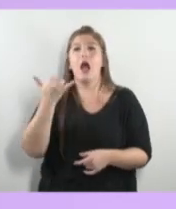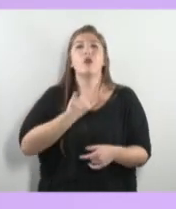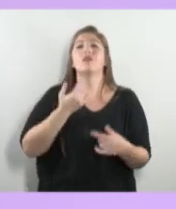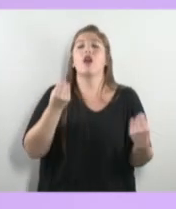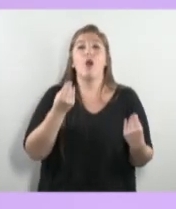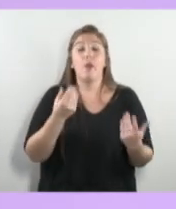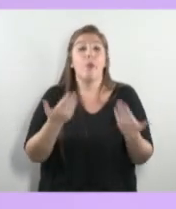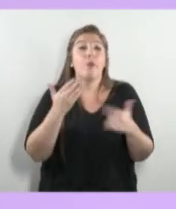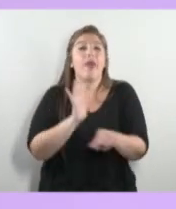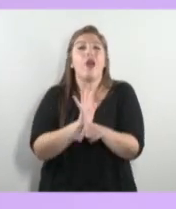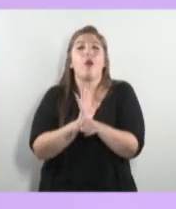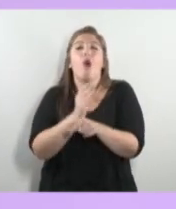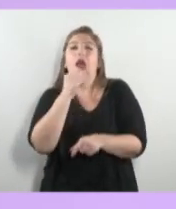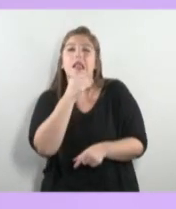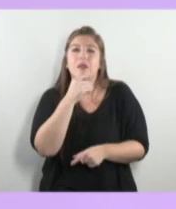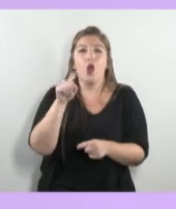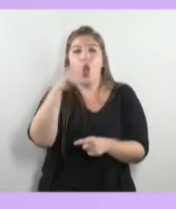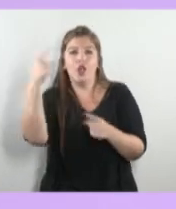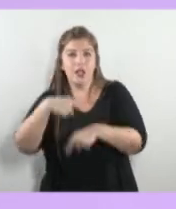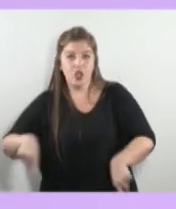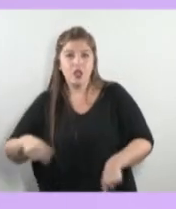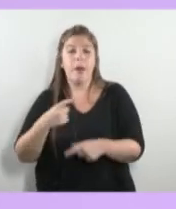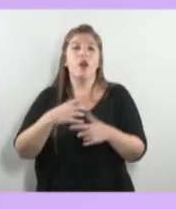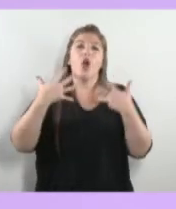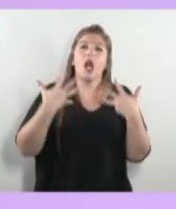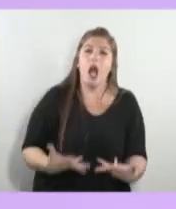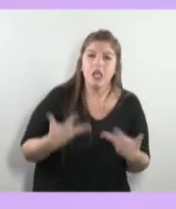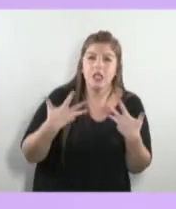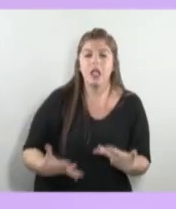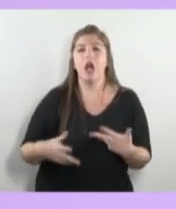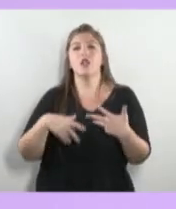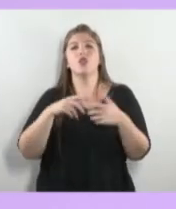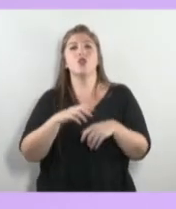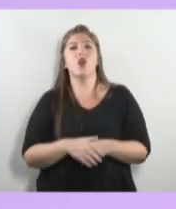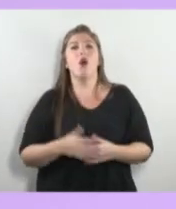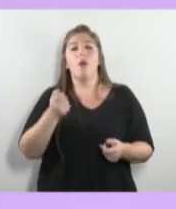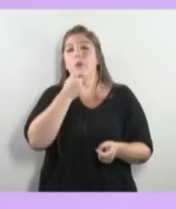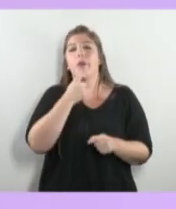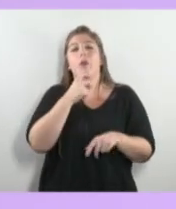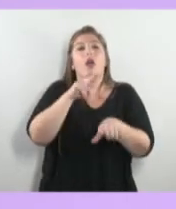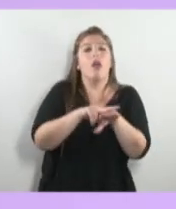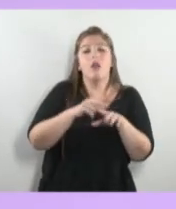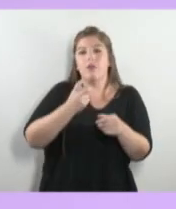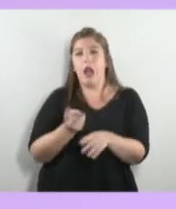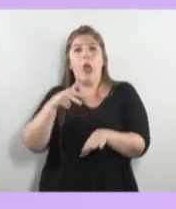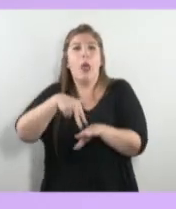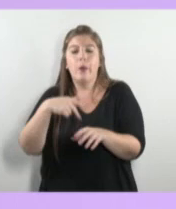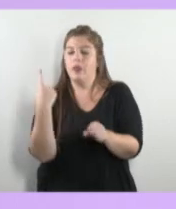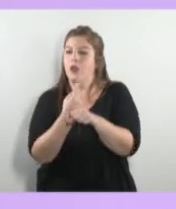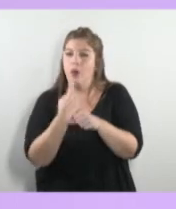pueden solaparse con otras cosas, pero fatiga, cansancio, esto de que no me puedo levantar, caída del